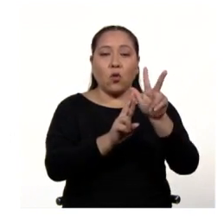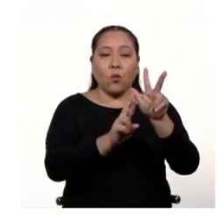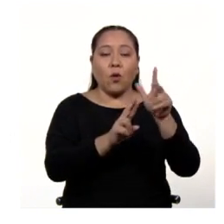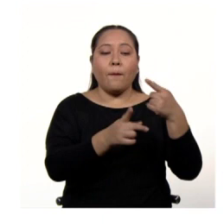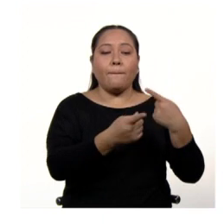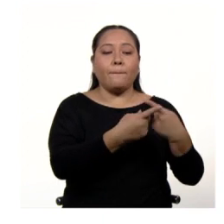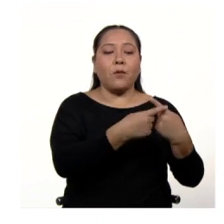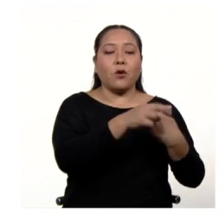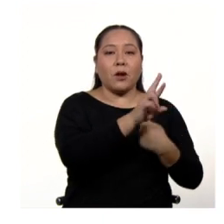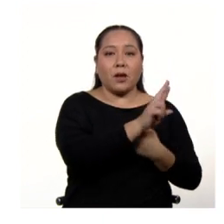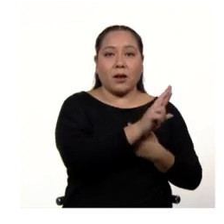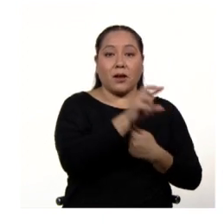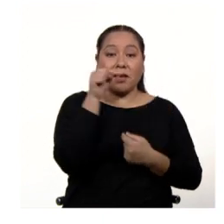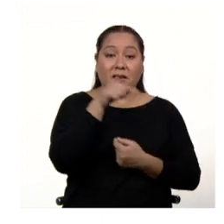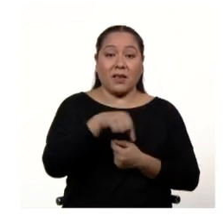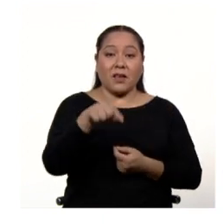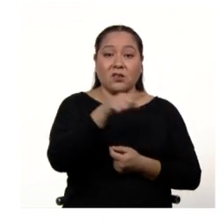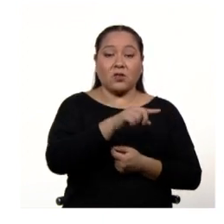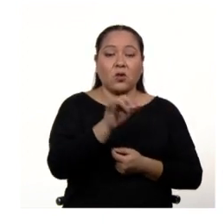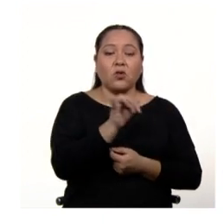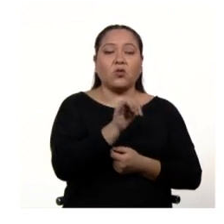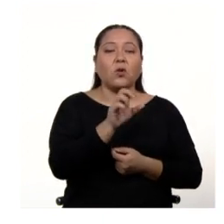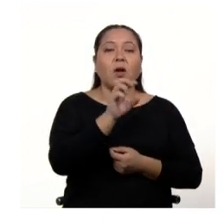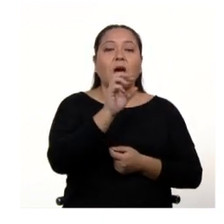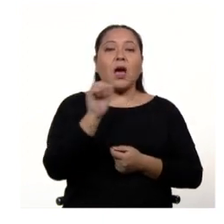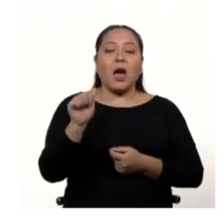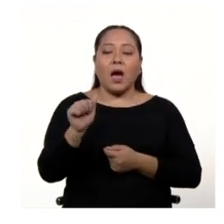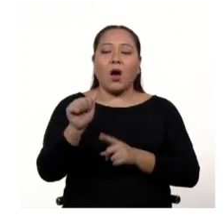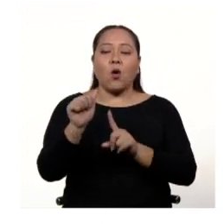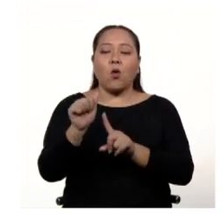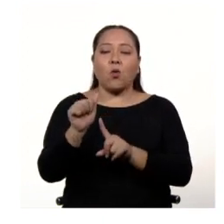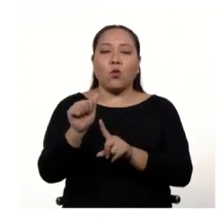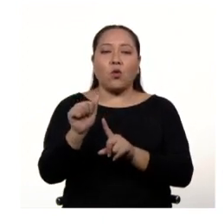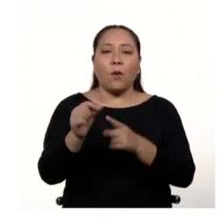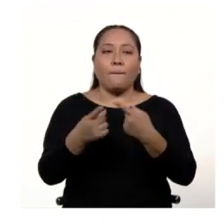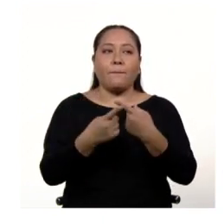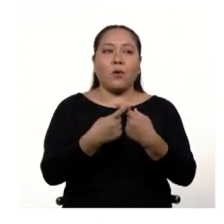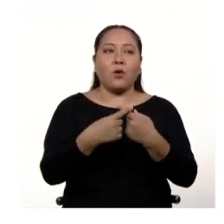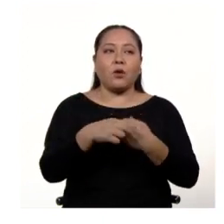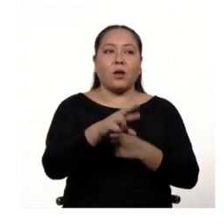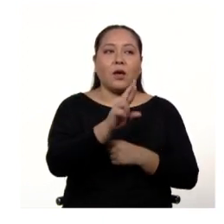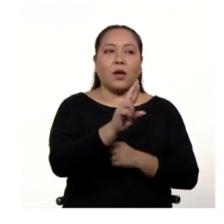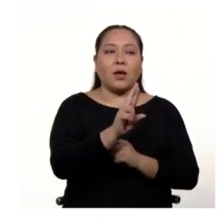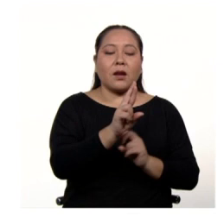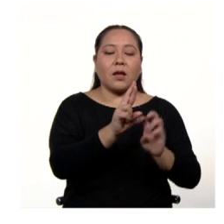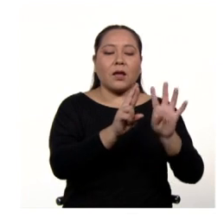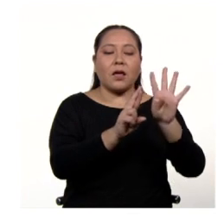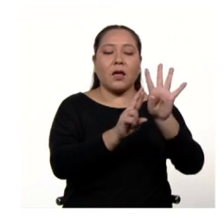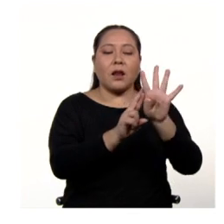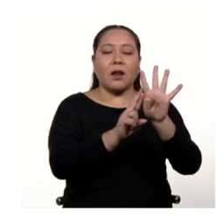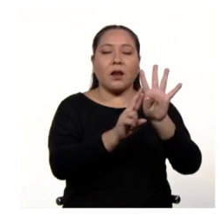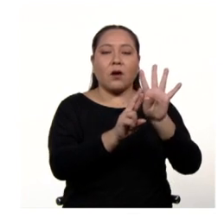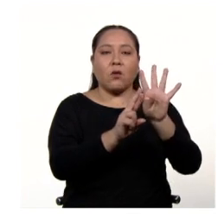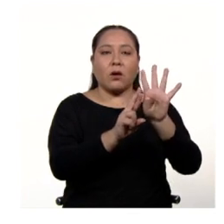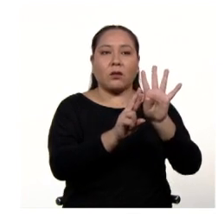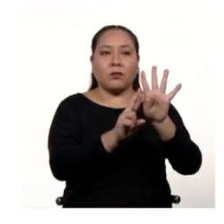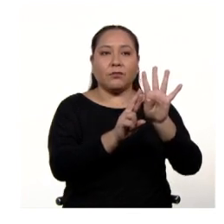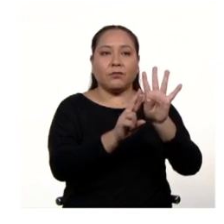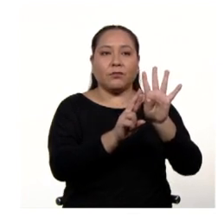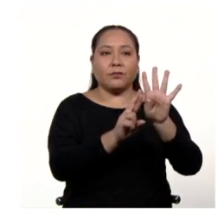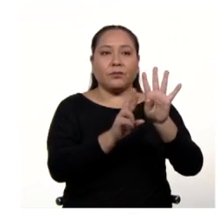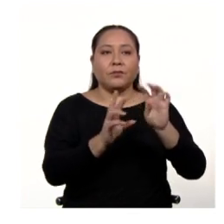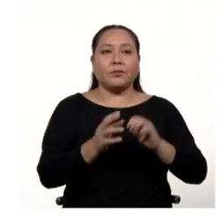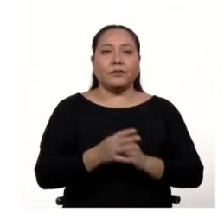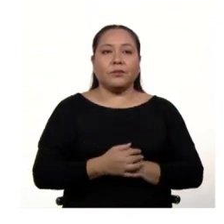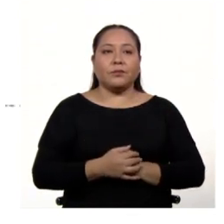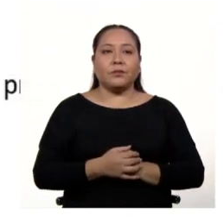R, siendo esto igual a A sub 1 que multiplica a la razón R elevada a la potencia